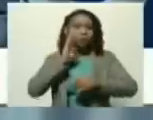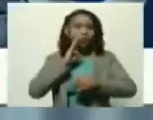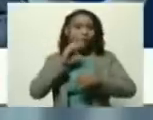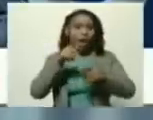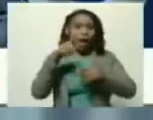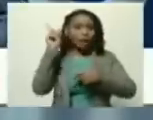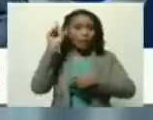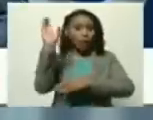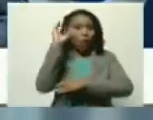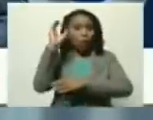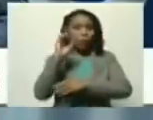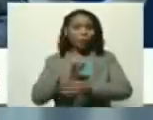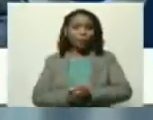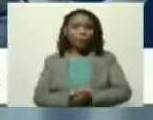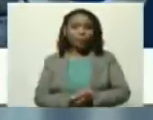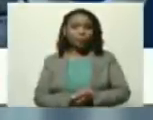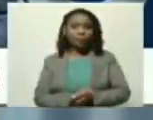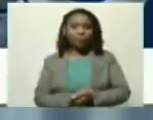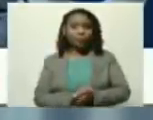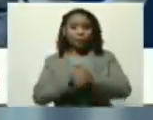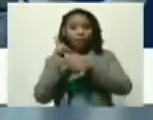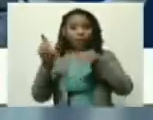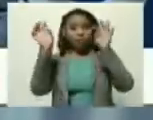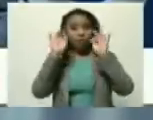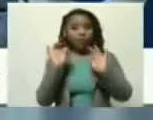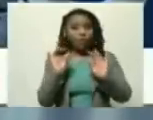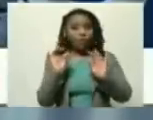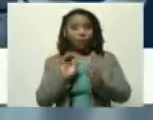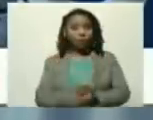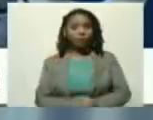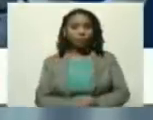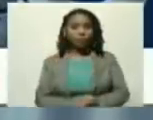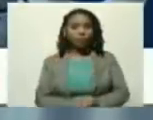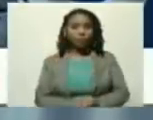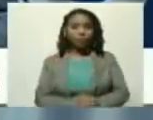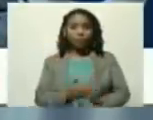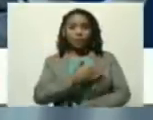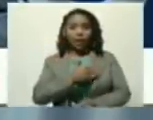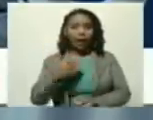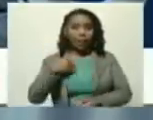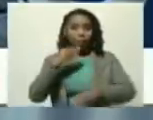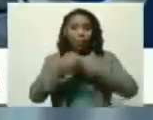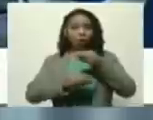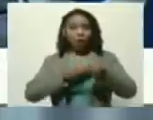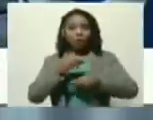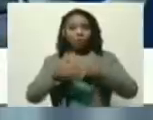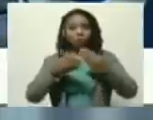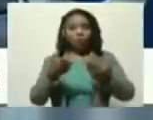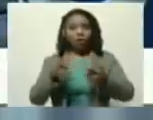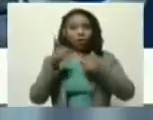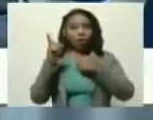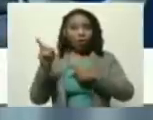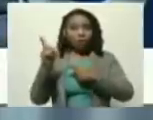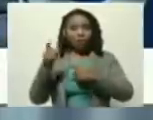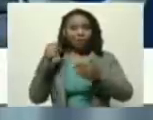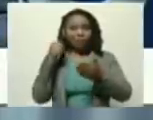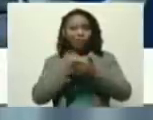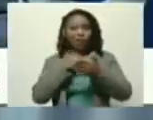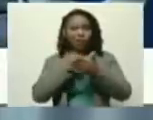a Colombia. En tal sentido, queremos destacar que este